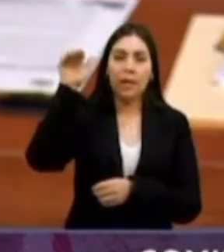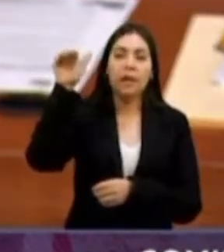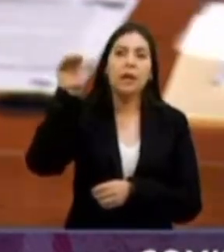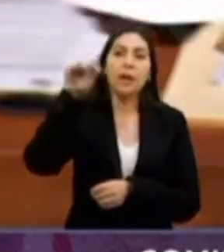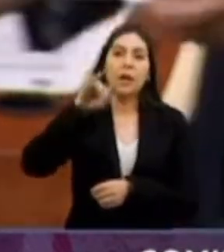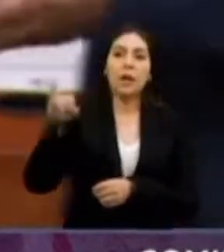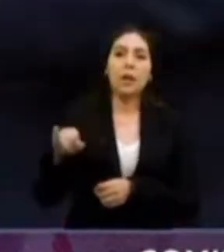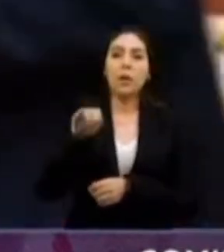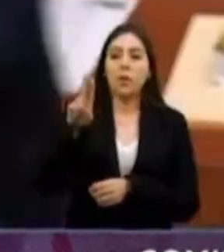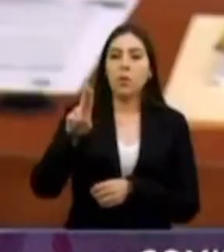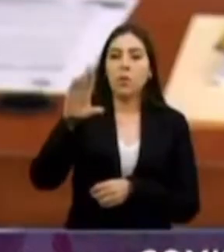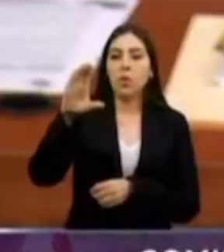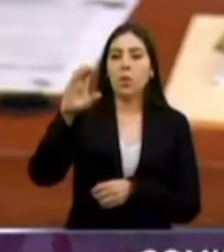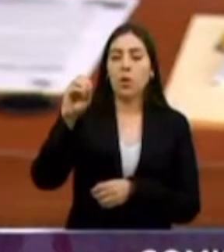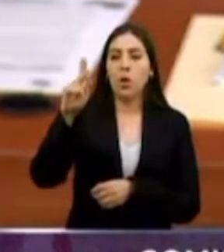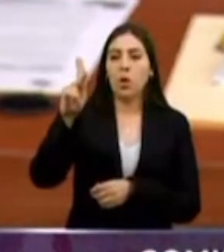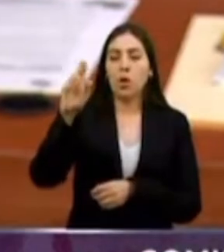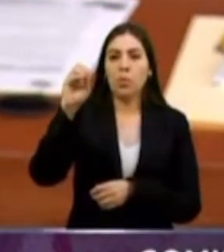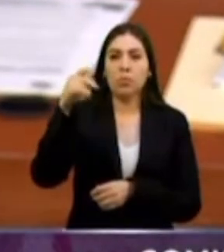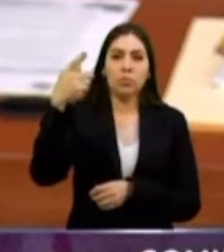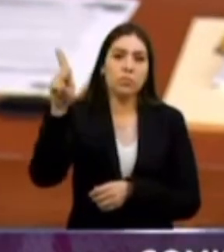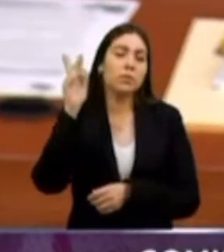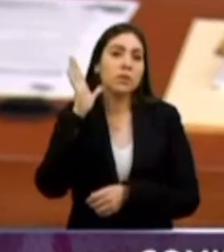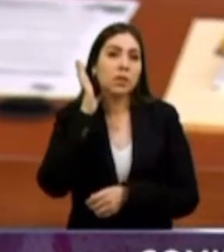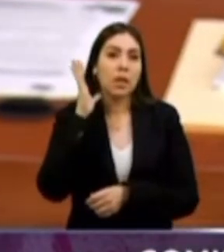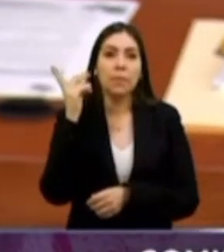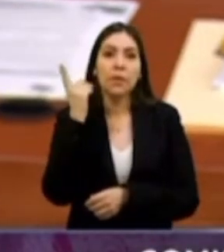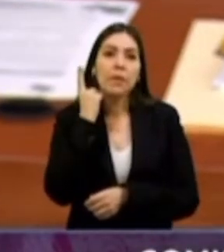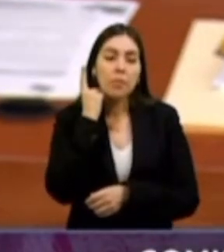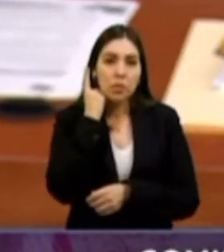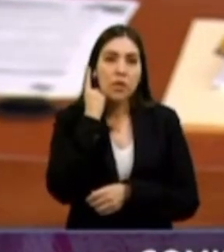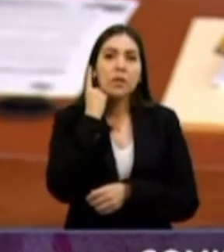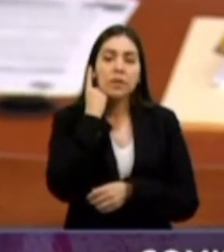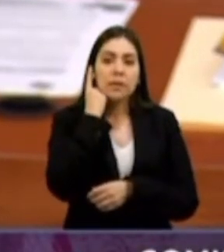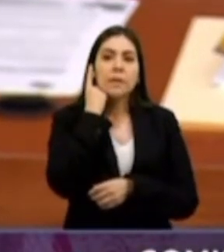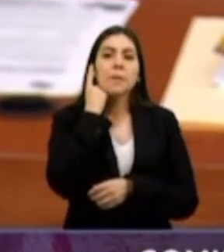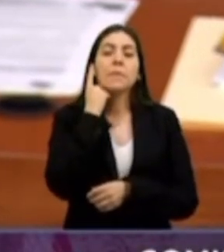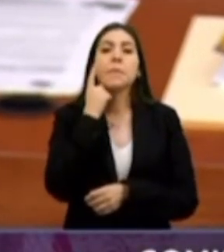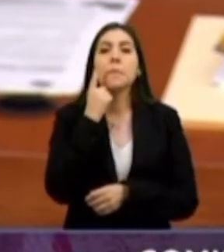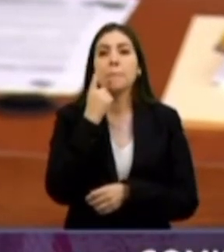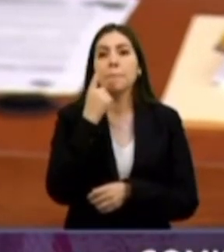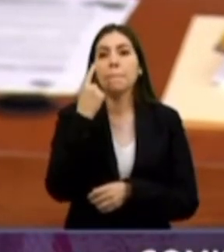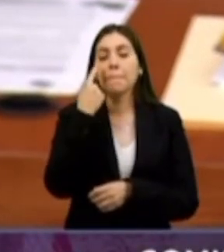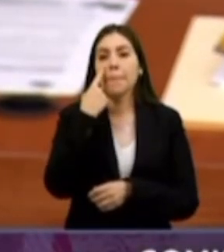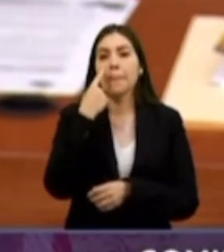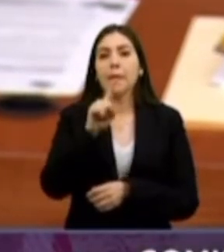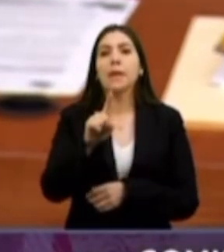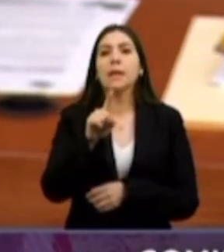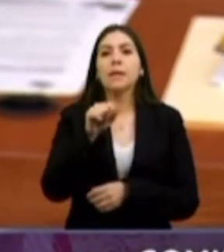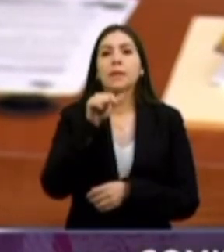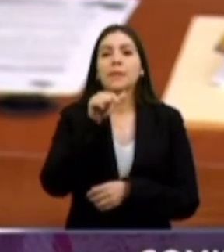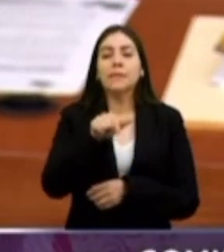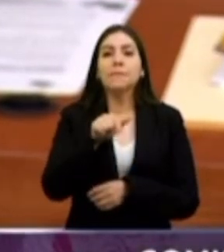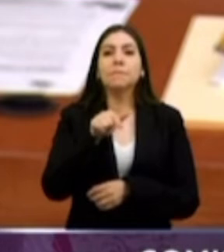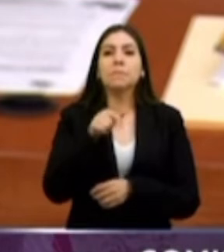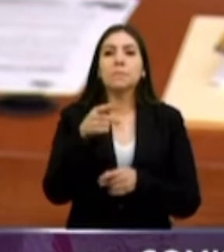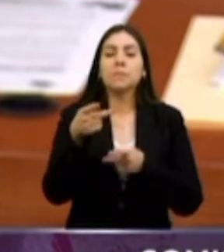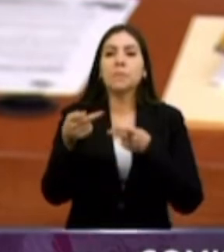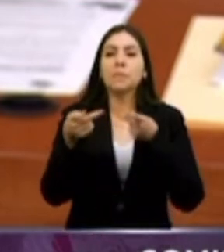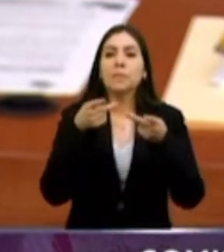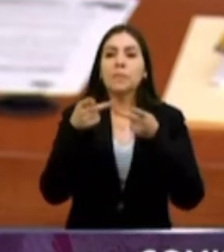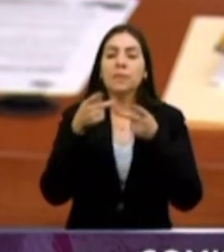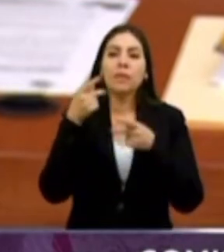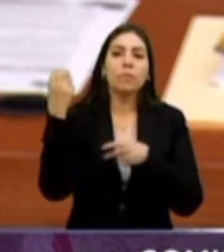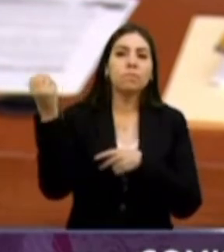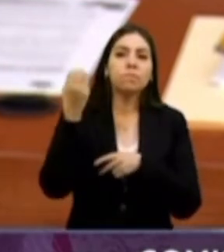de Coordinación Política de la Cámara de Diputados a que el ejercicio de Parlamento abierto